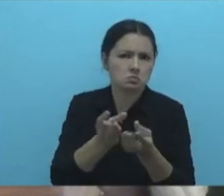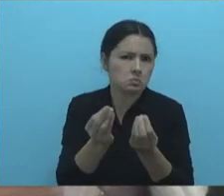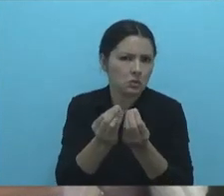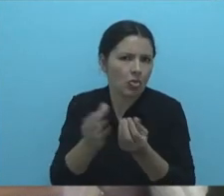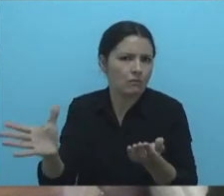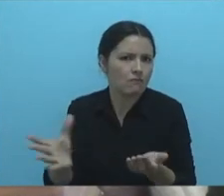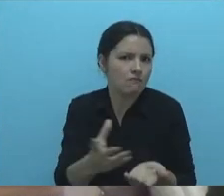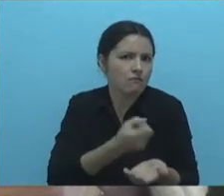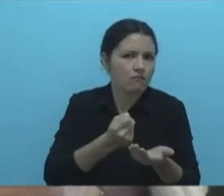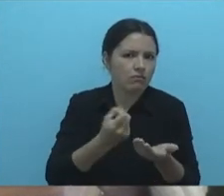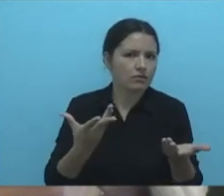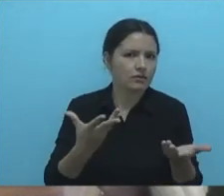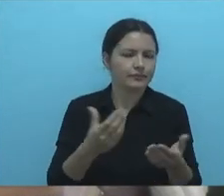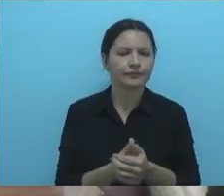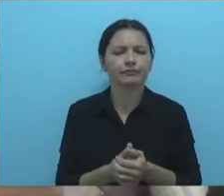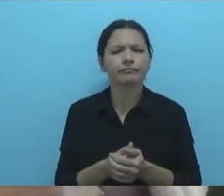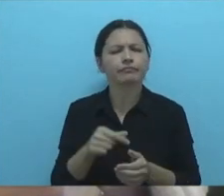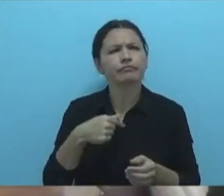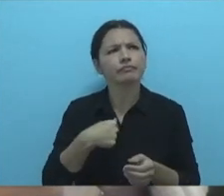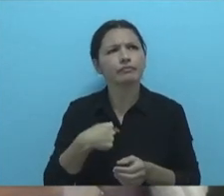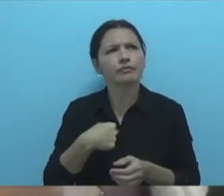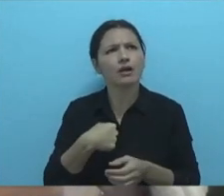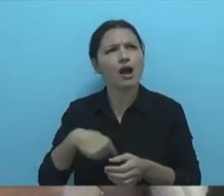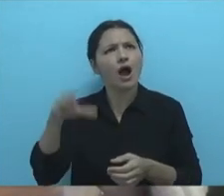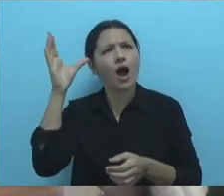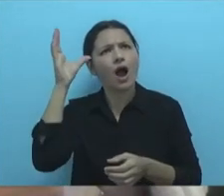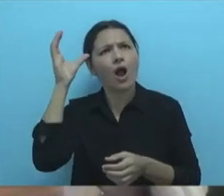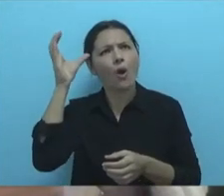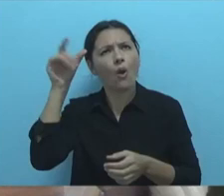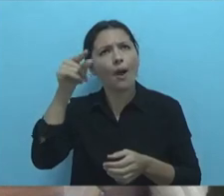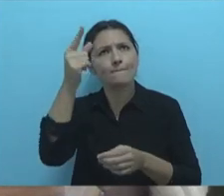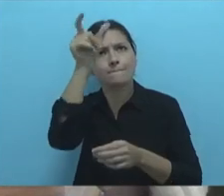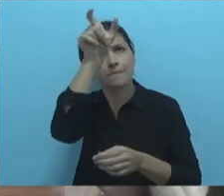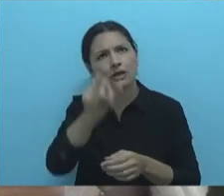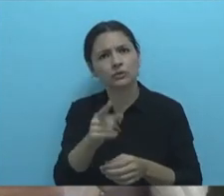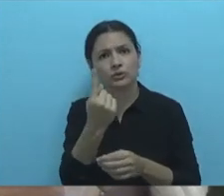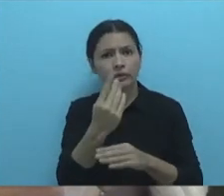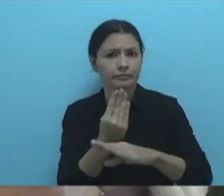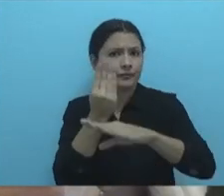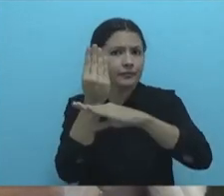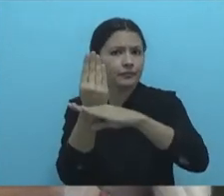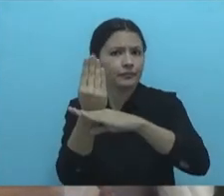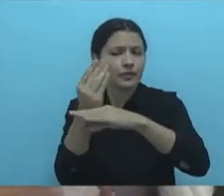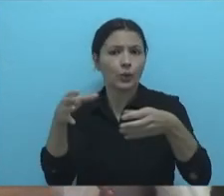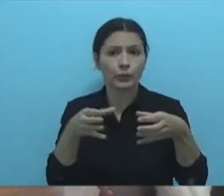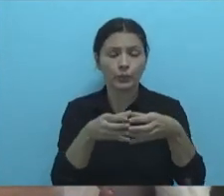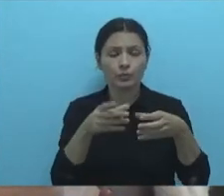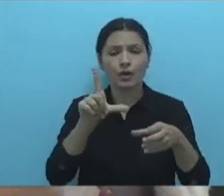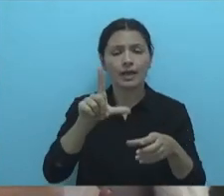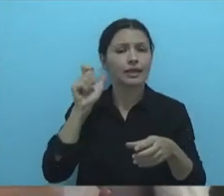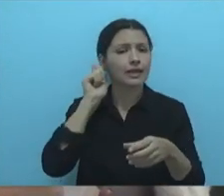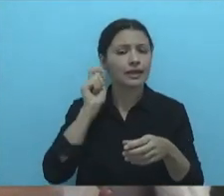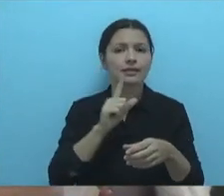recordar a un icono de la comunidad de la comunidad lgtb